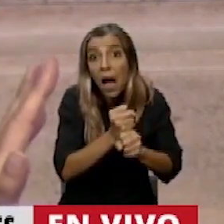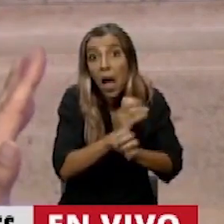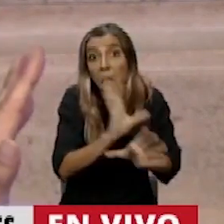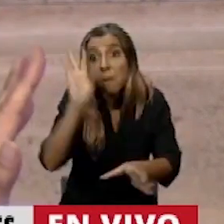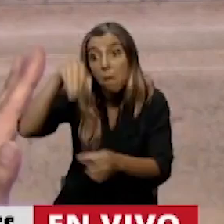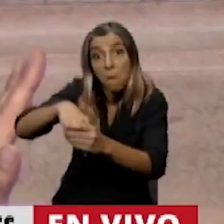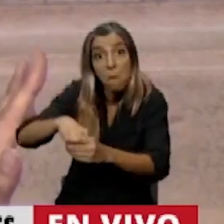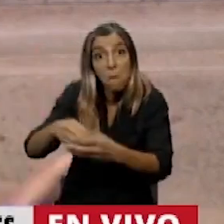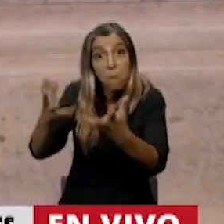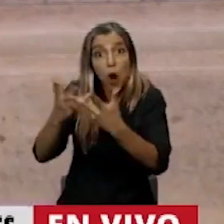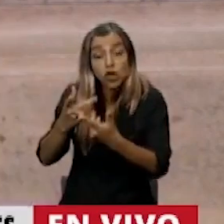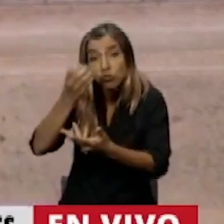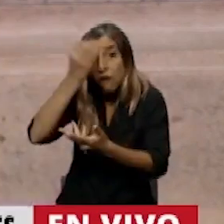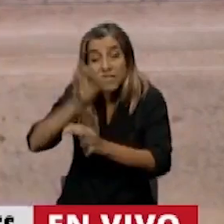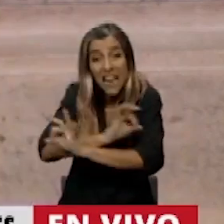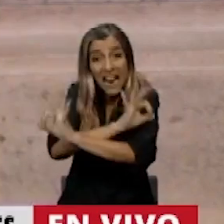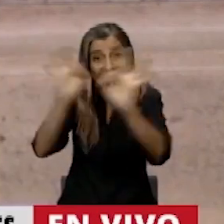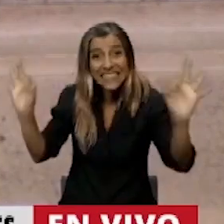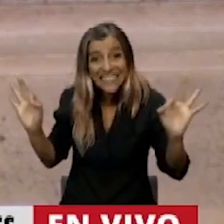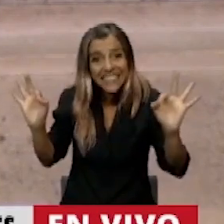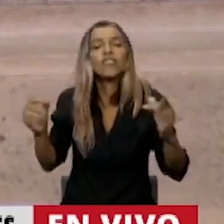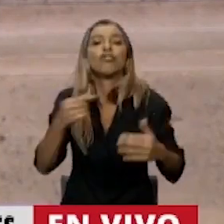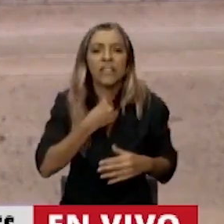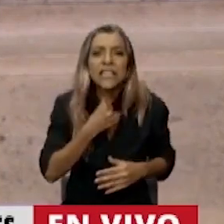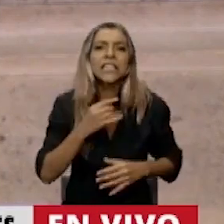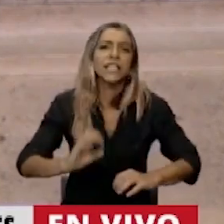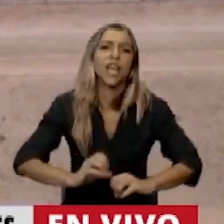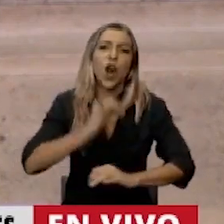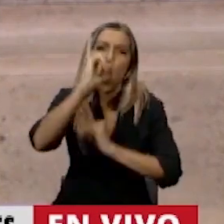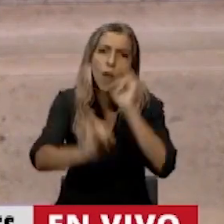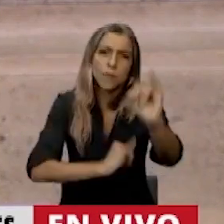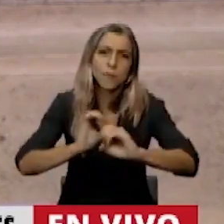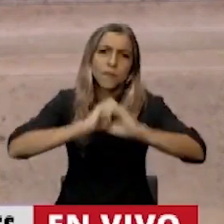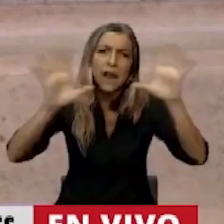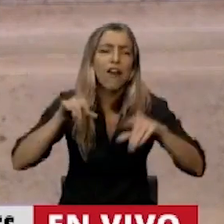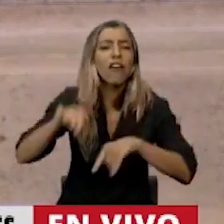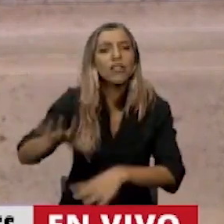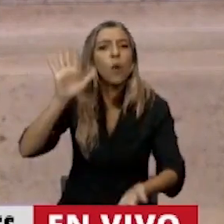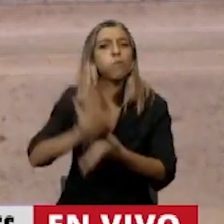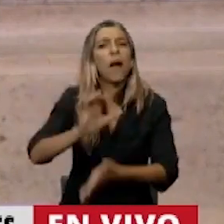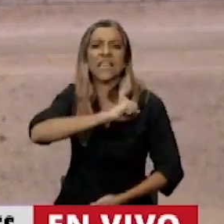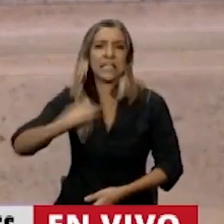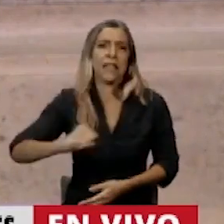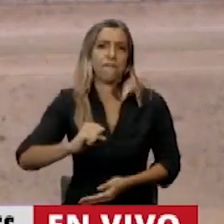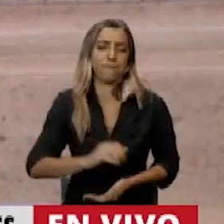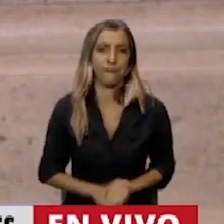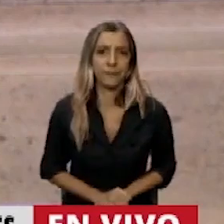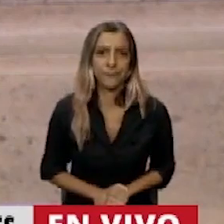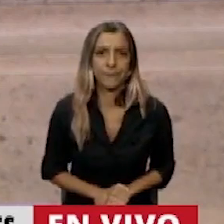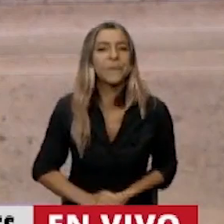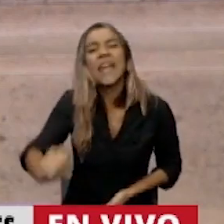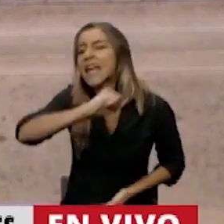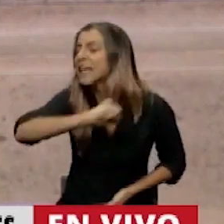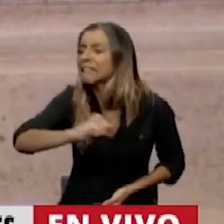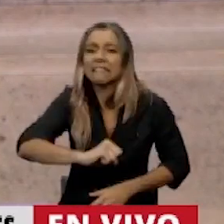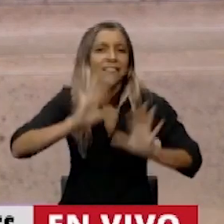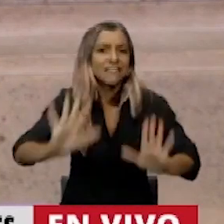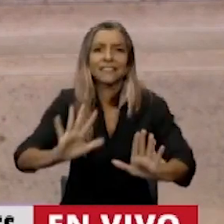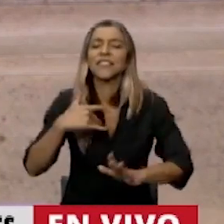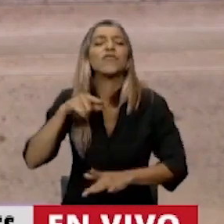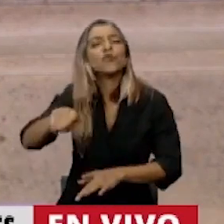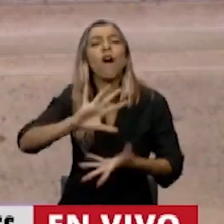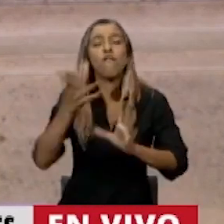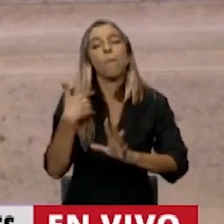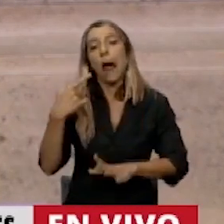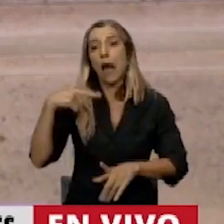están en el proyecto oficial. Quiero ser clara, estamos frente a una estafa, con todas las reglas, a una maniobra distractiva